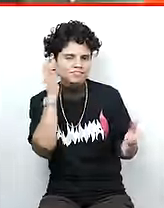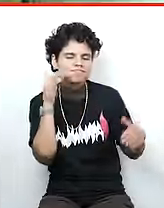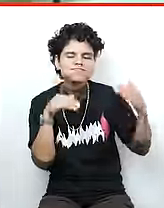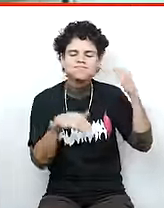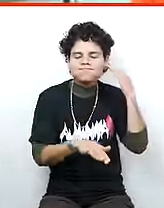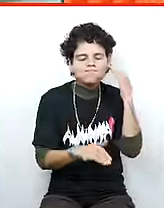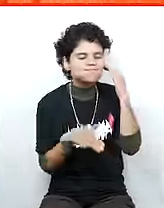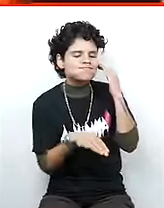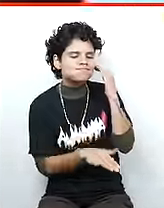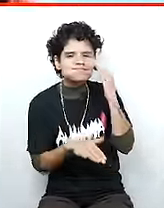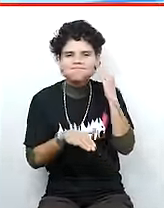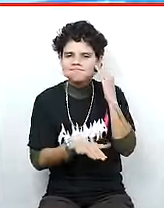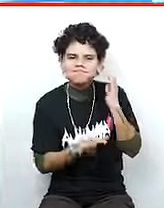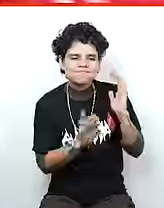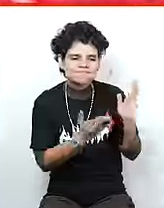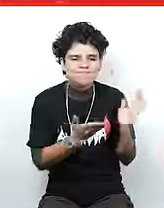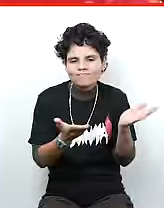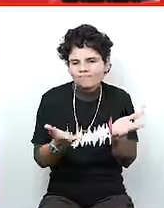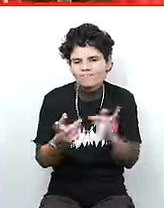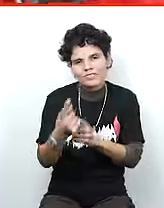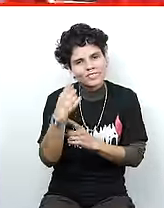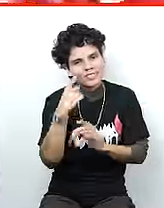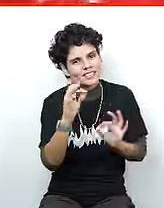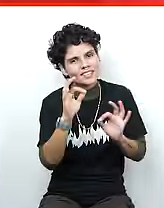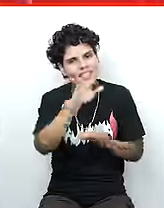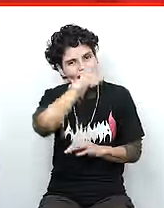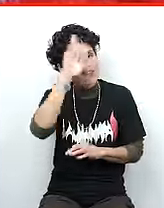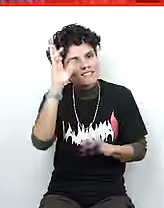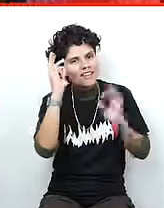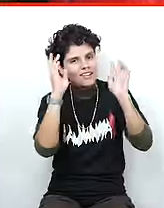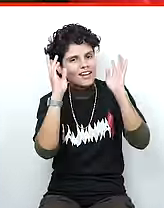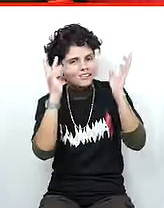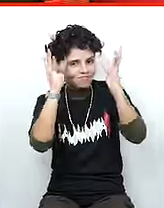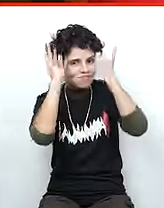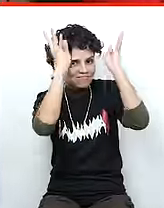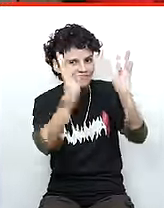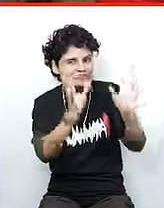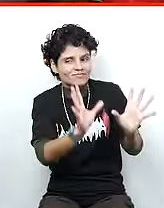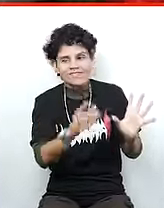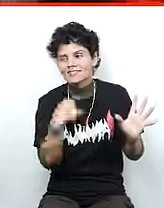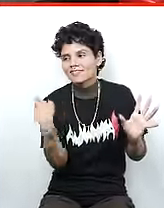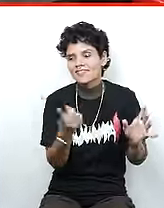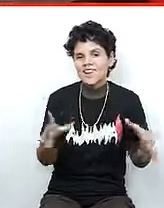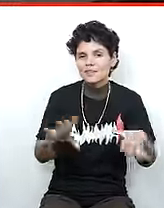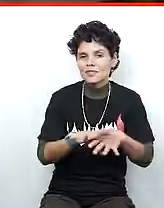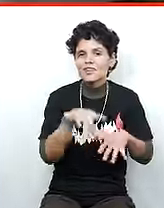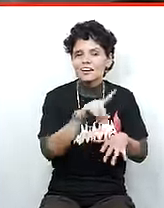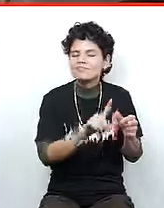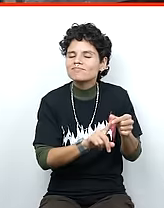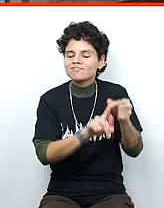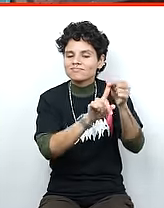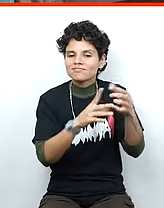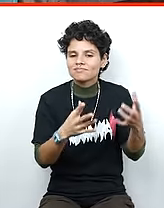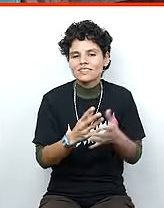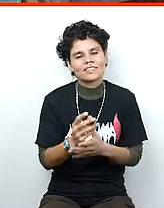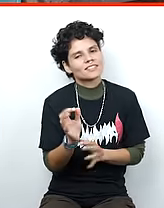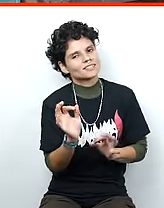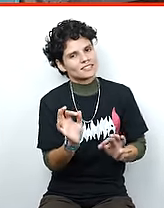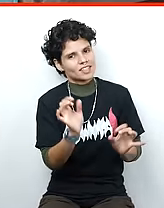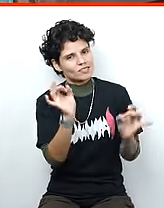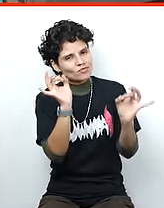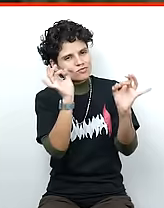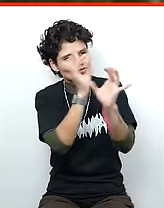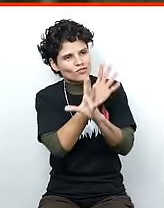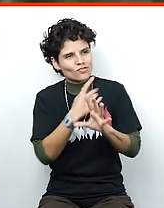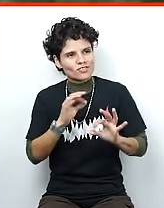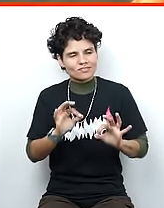Atenea. Atenea, una ficha completa, ¿no? La reina de la junta, Atenea. ¿Sí? Sí, yo. ¿Cómo ficha, cuánto? Una ficha